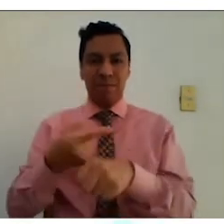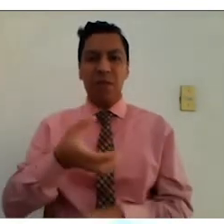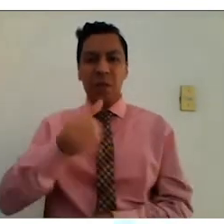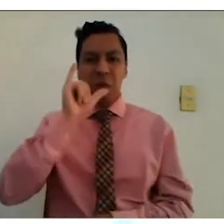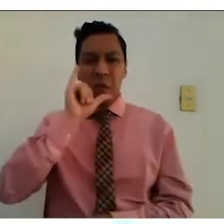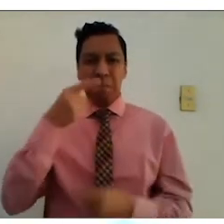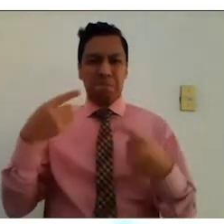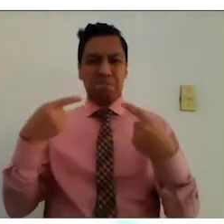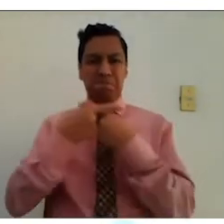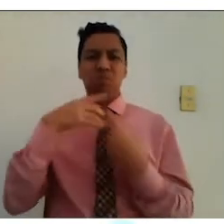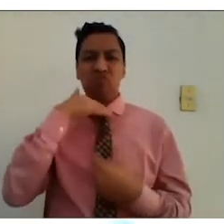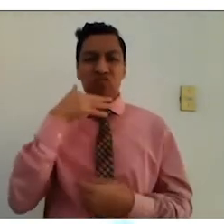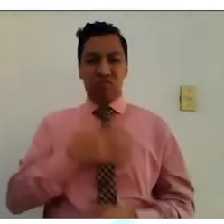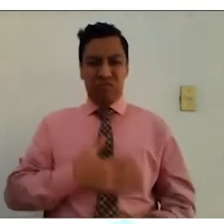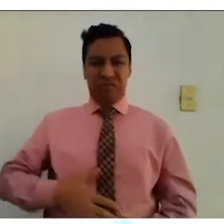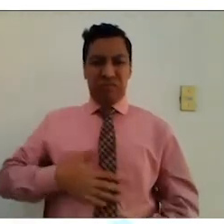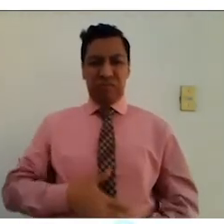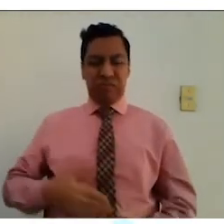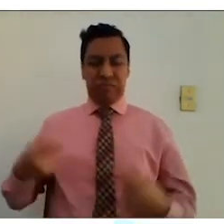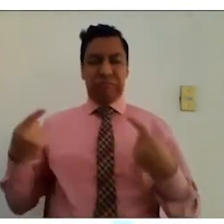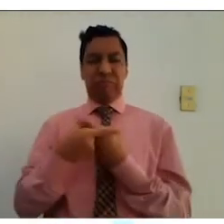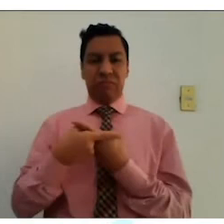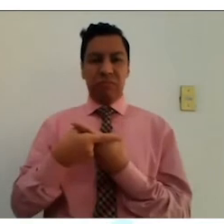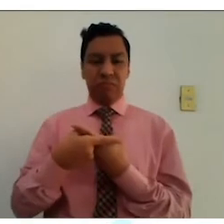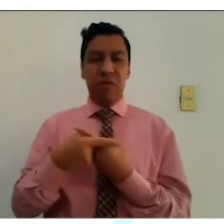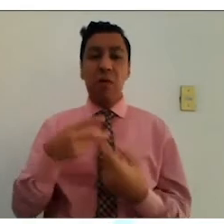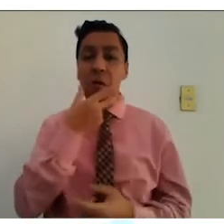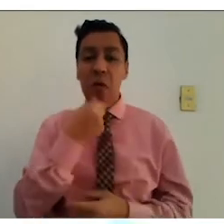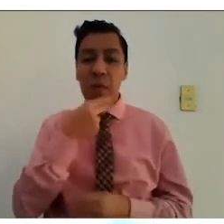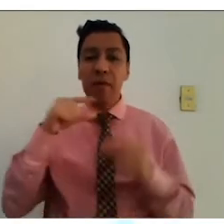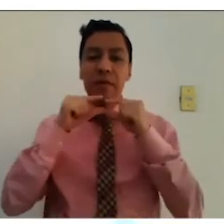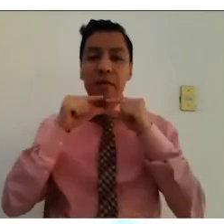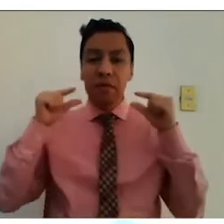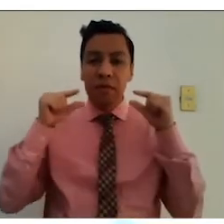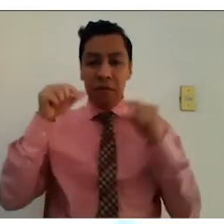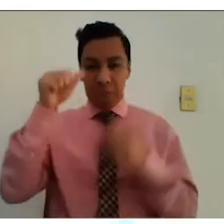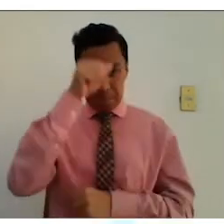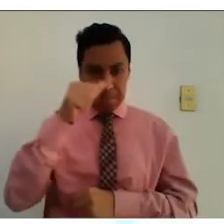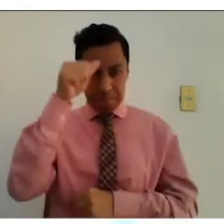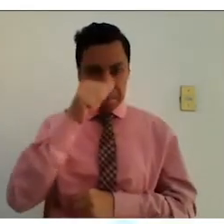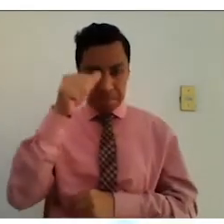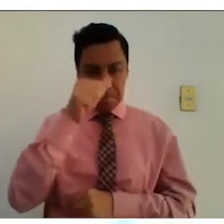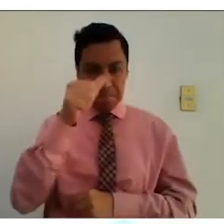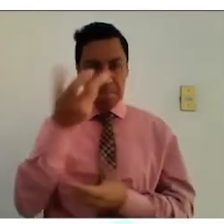ubicada en el Porfiriato y que el padre Nazario va a estar